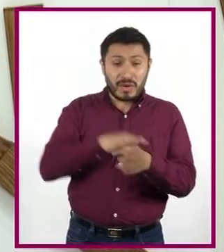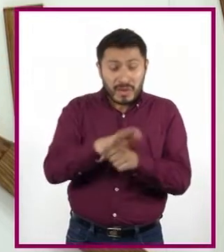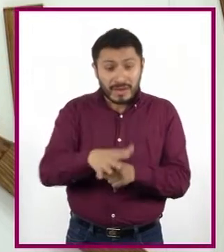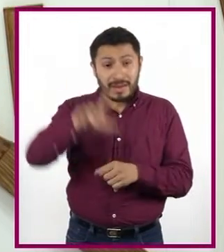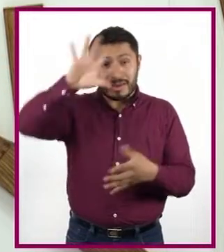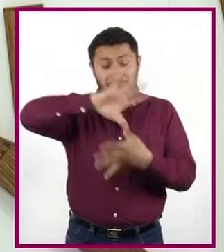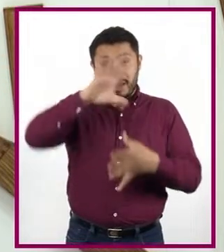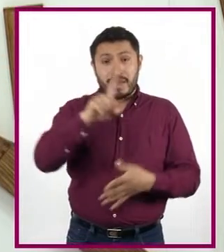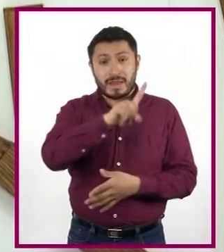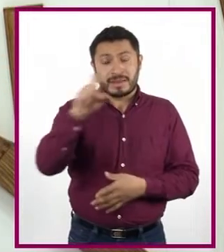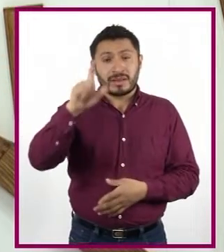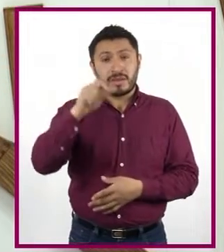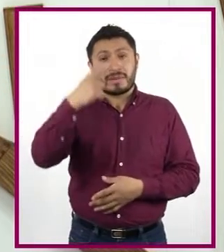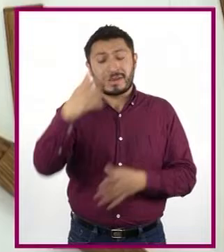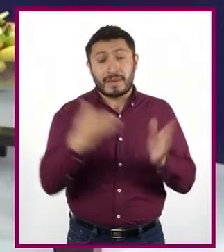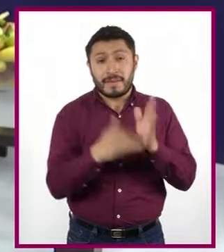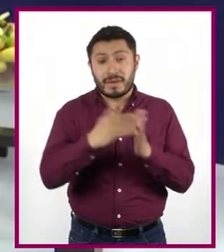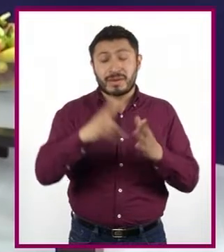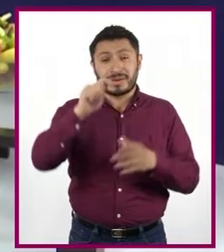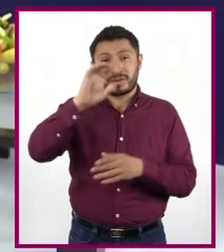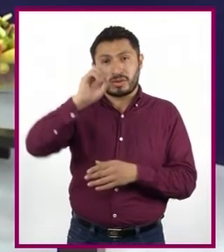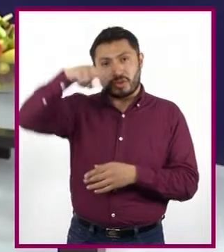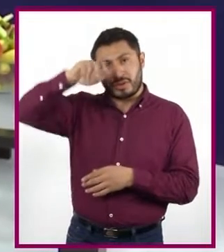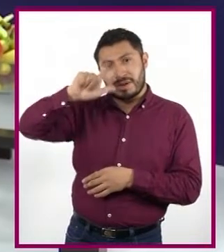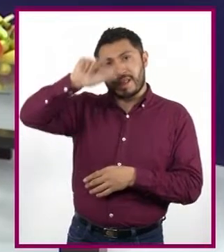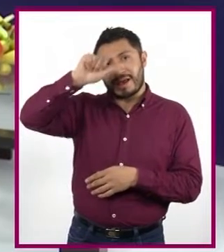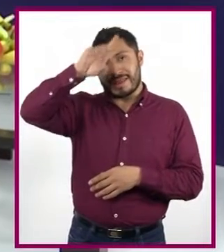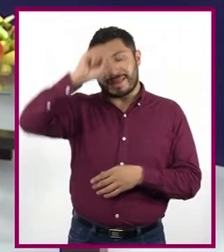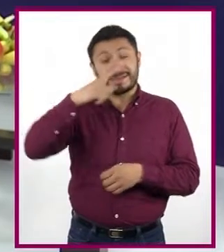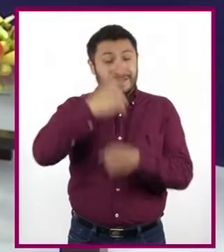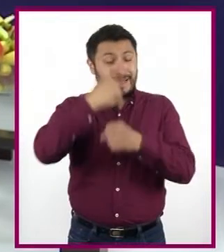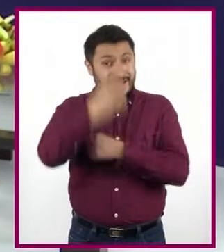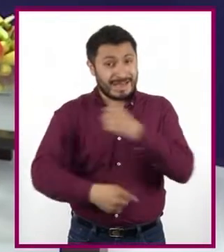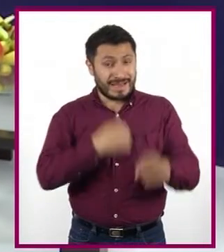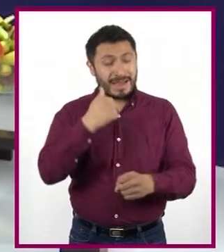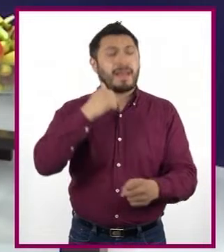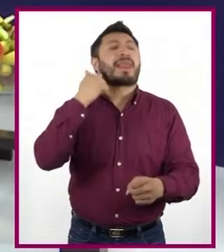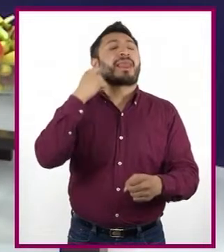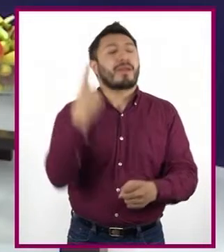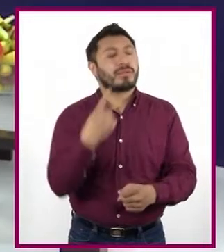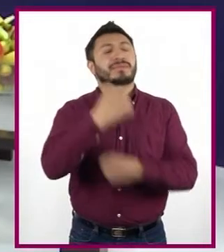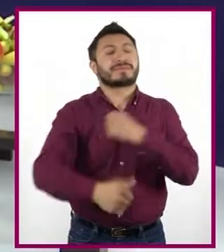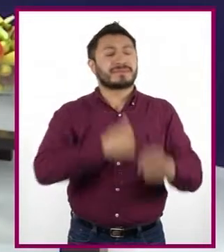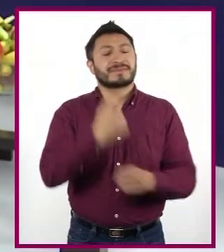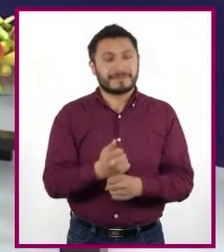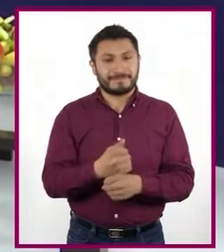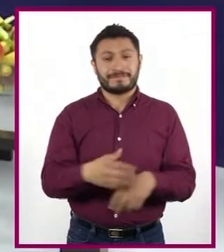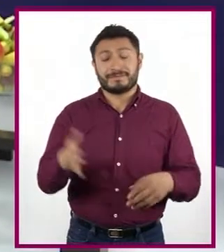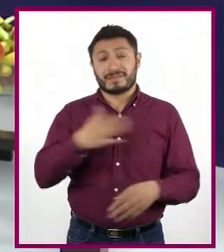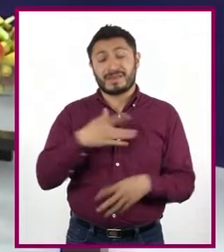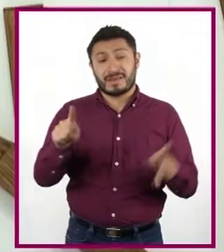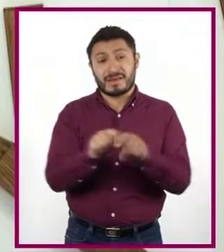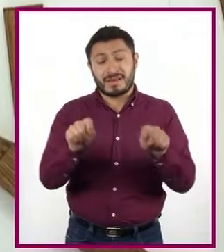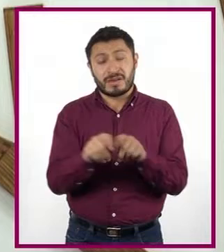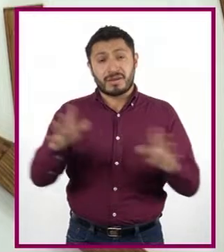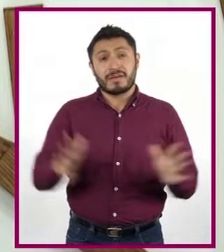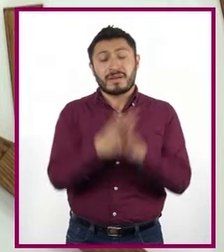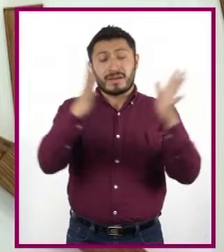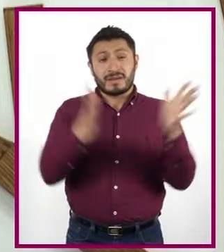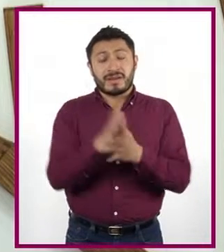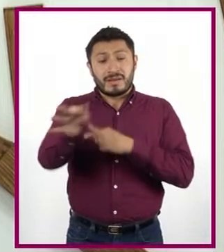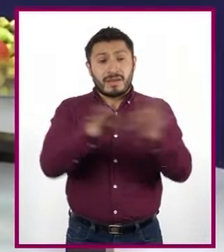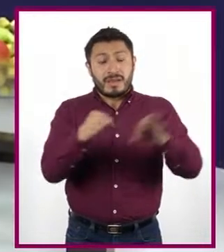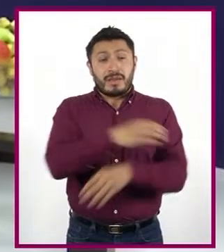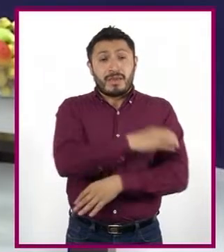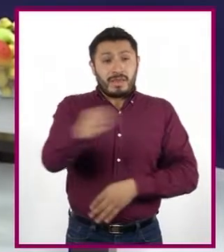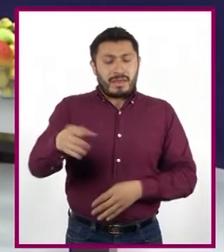127 millones de toneladas al año. ¿Sabe qué, maestra? Mi tío participa en el proceso de obtención de productos agrícolas desde